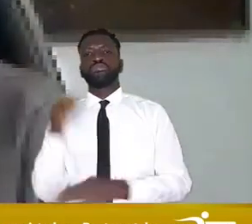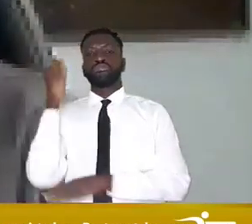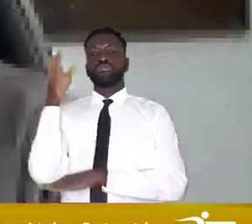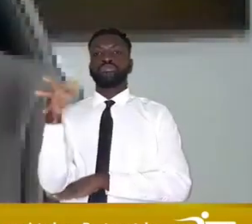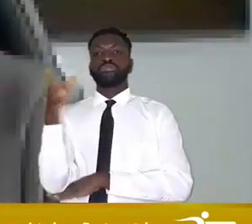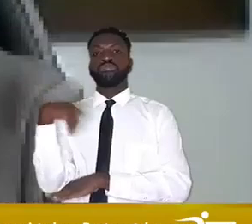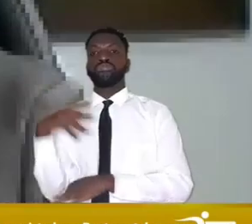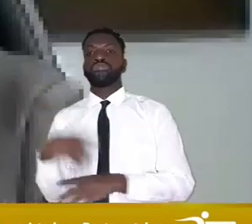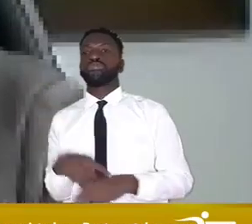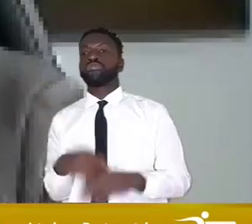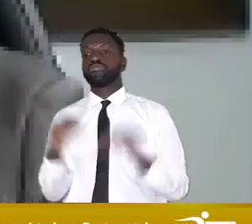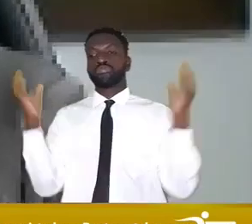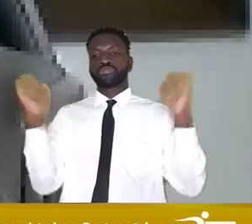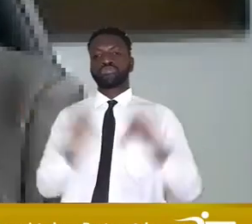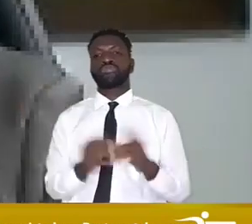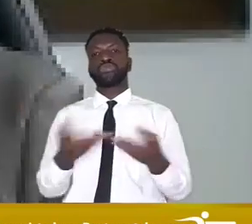internet.